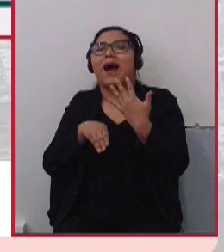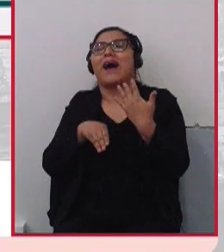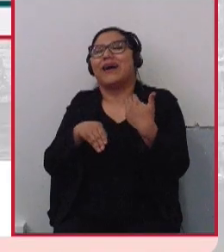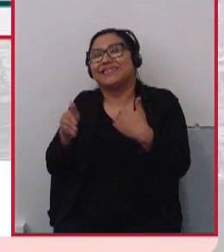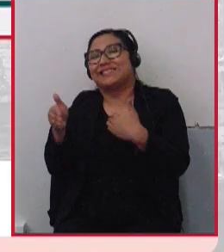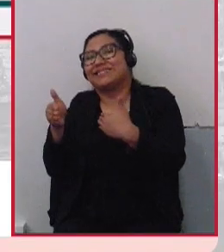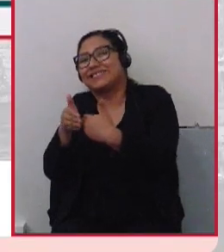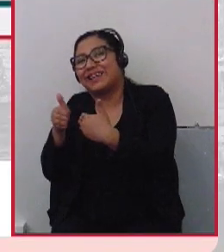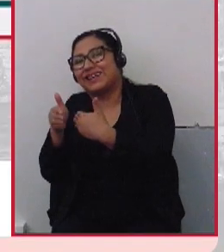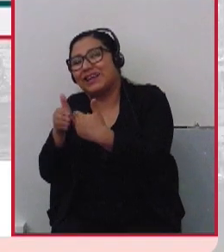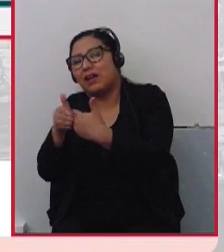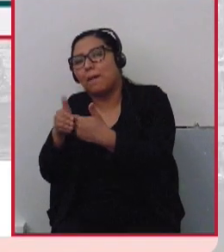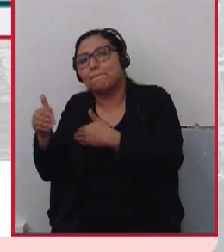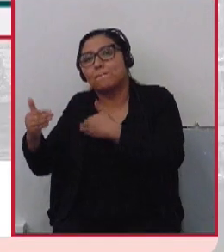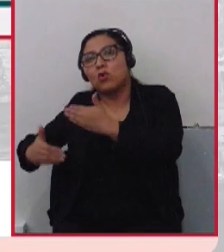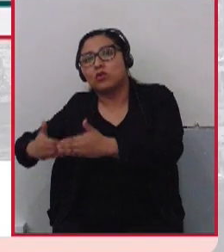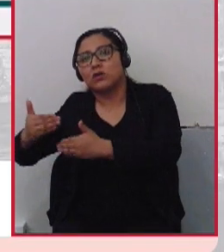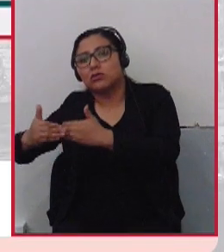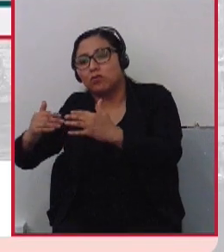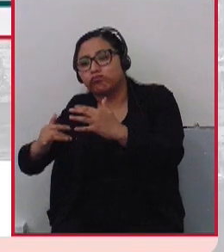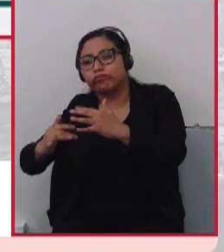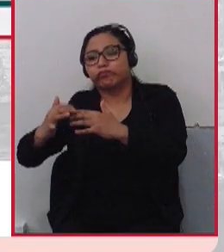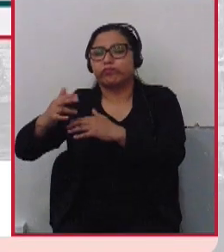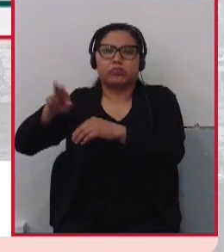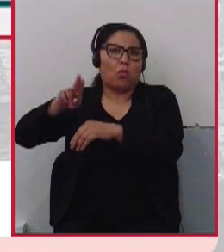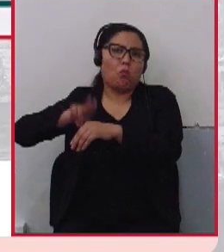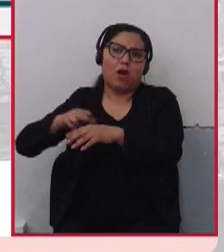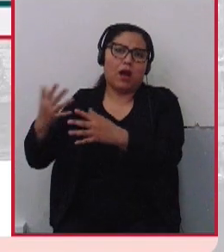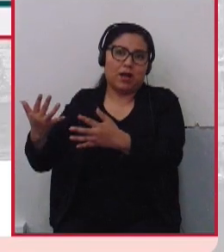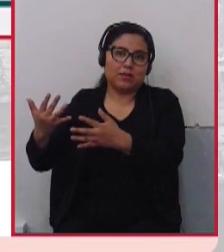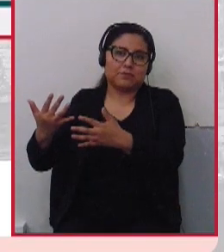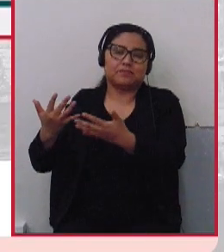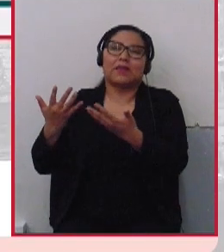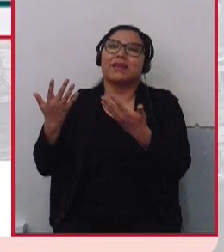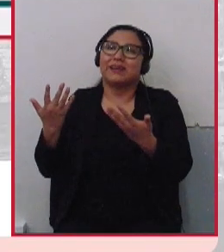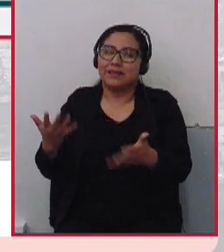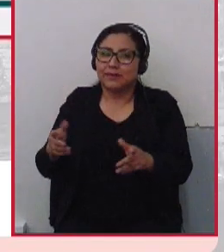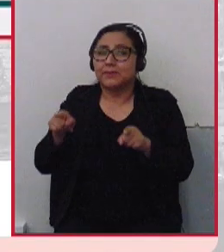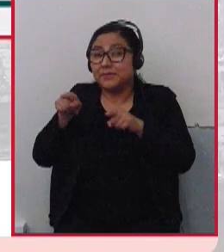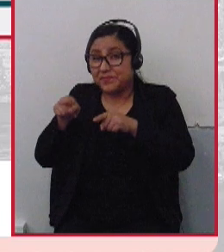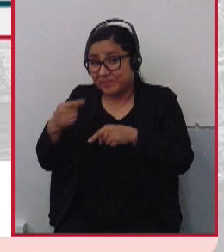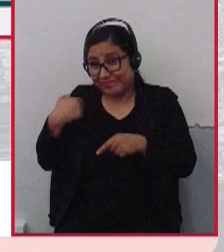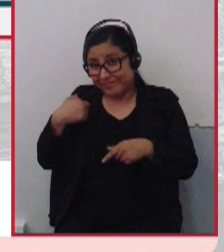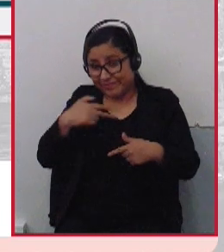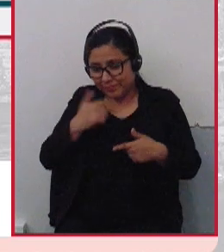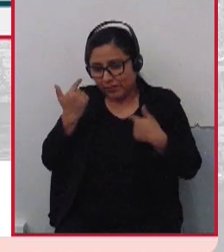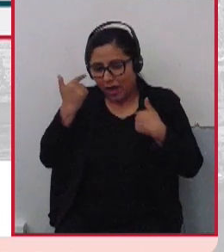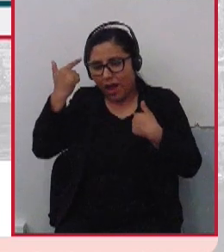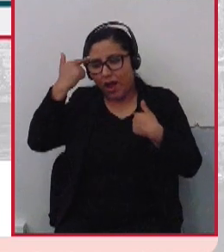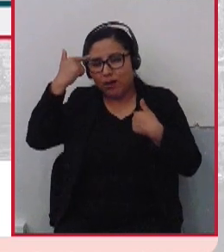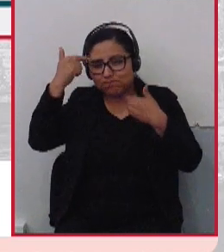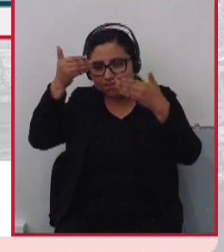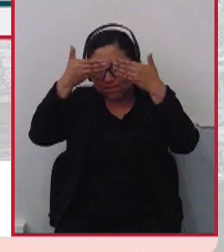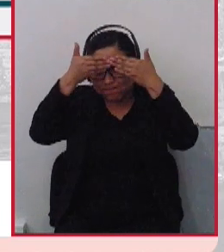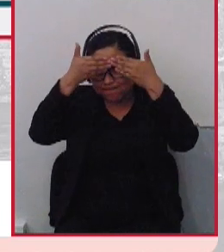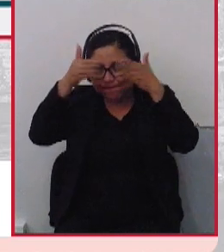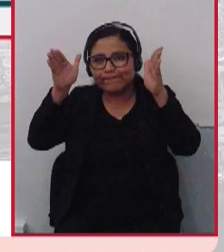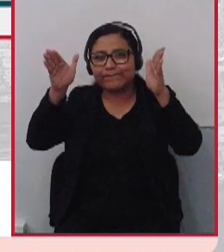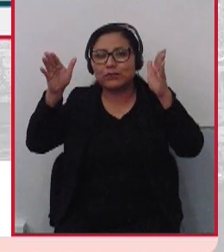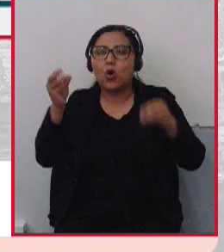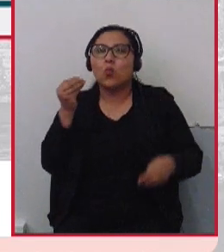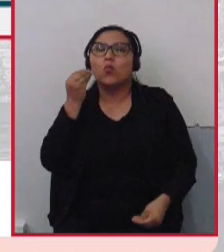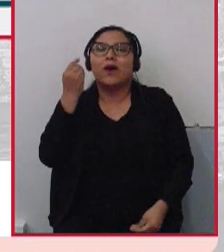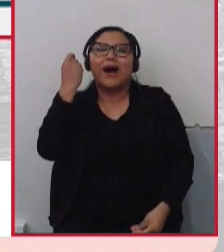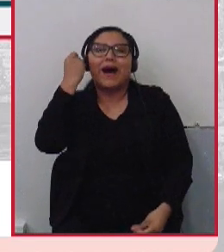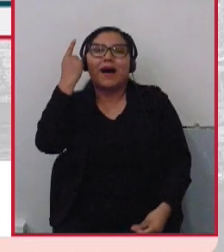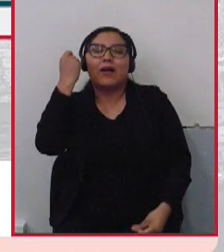acercando al proceso de flotación convencional, ¿no? Entonces, esto para nosotros nos abrió un horizonte de cómo entender